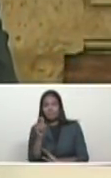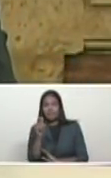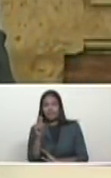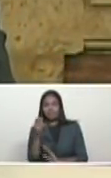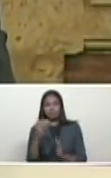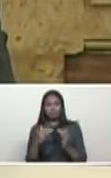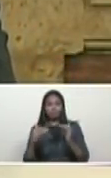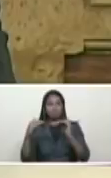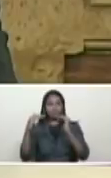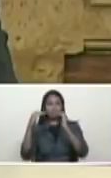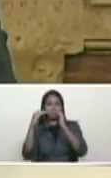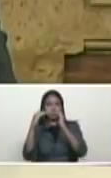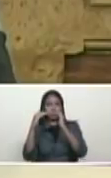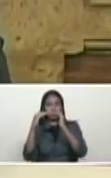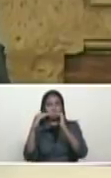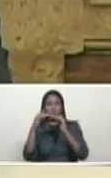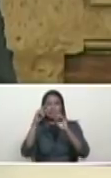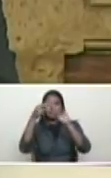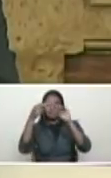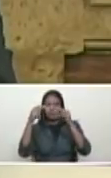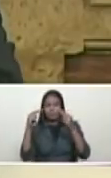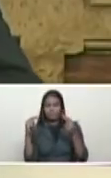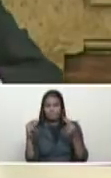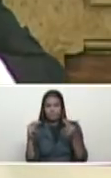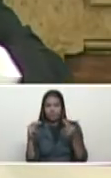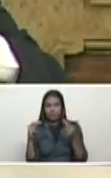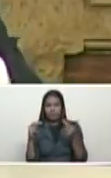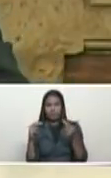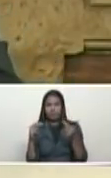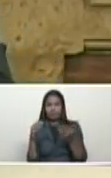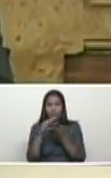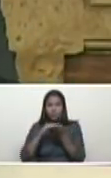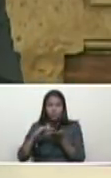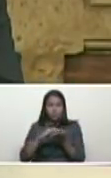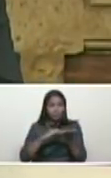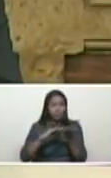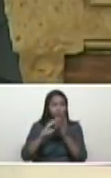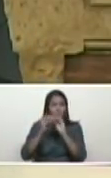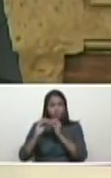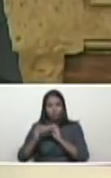estabilidad de paz de recuperación